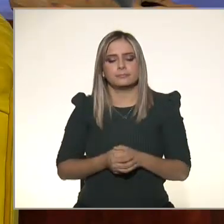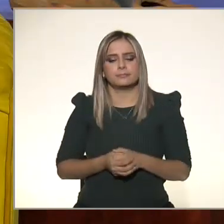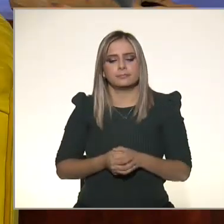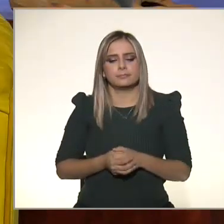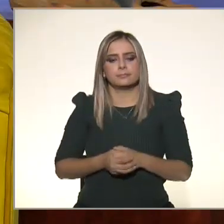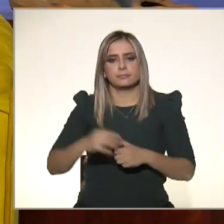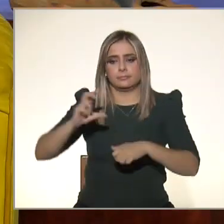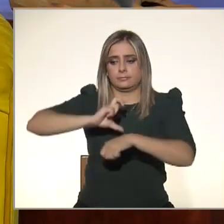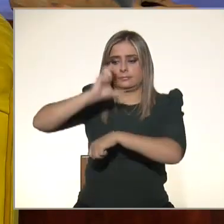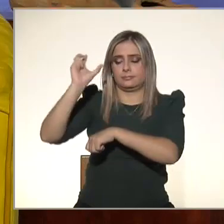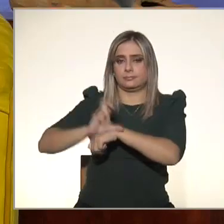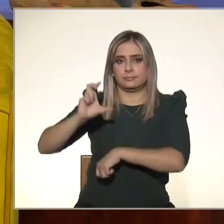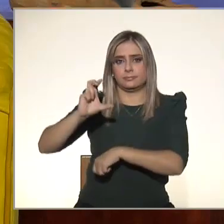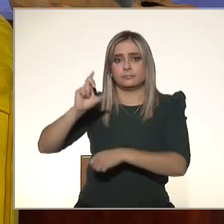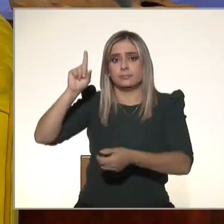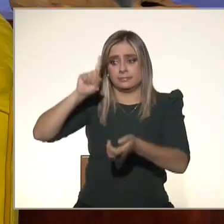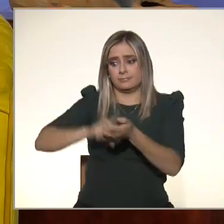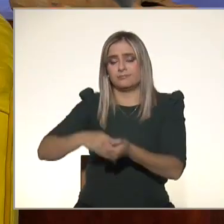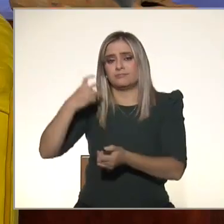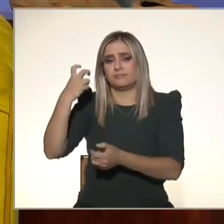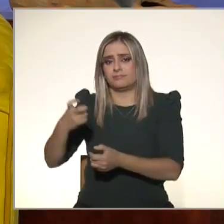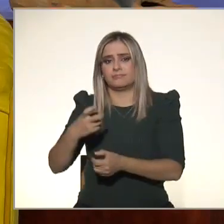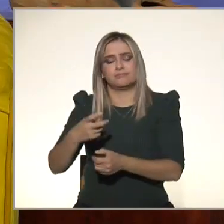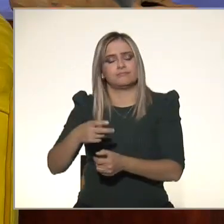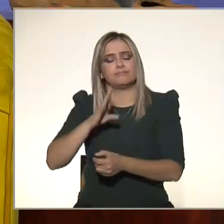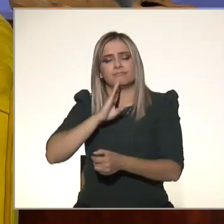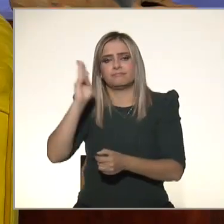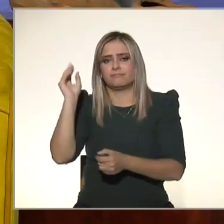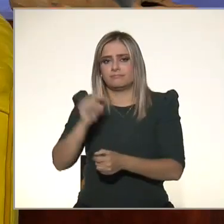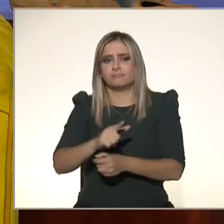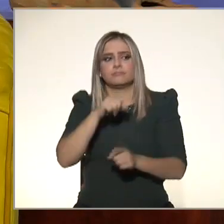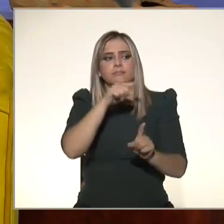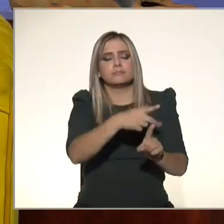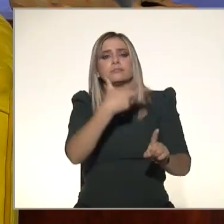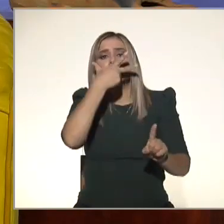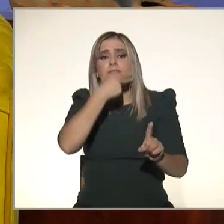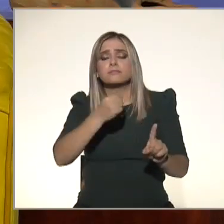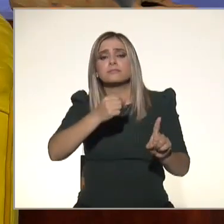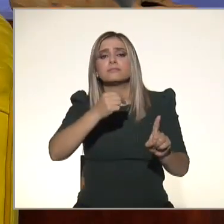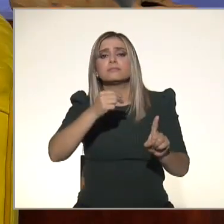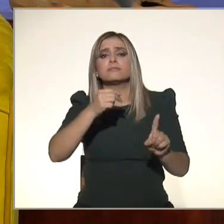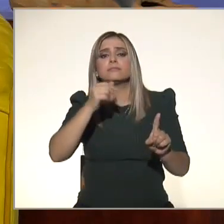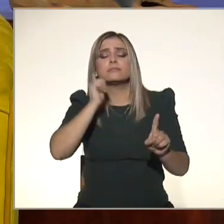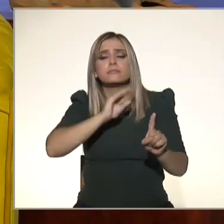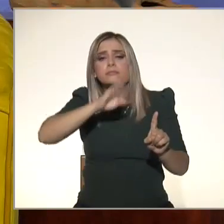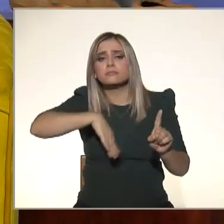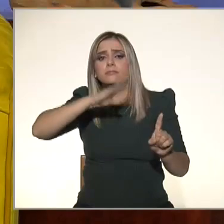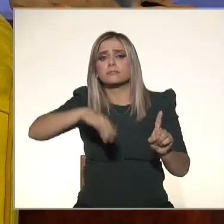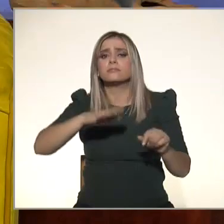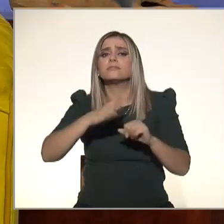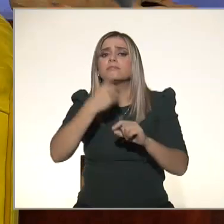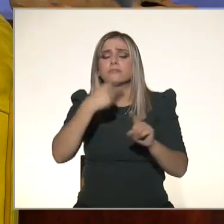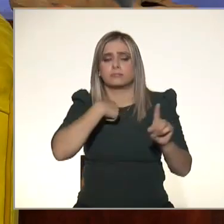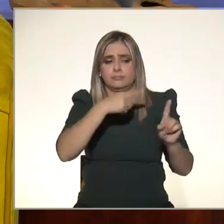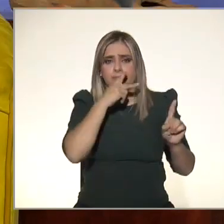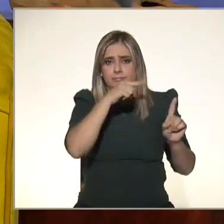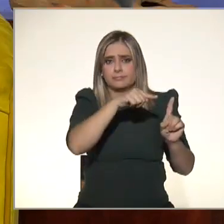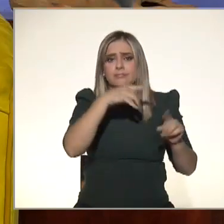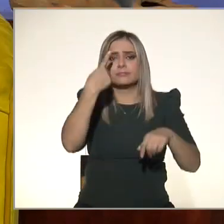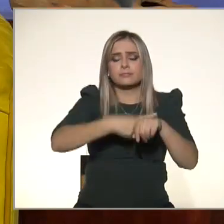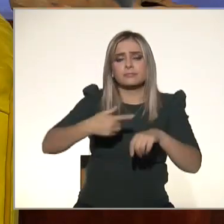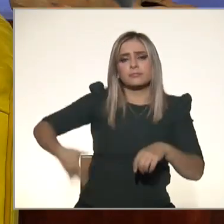el machismo mata a hombres. Yo vi morir a mi padre por cáncer de próstata, un cáncer que ahora lo sé